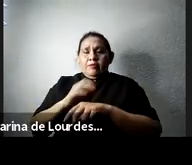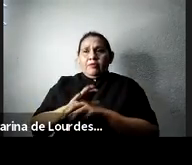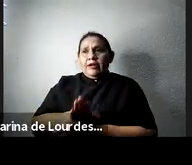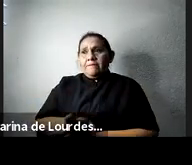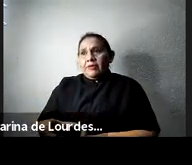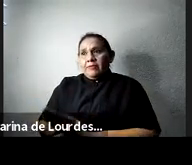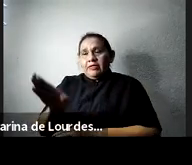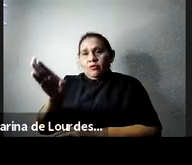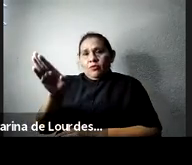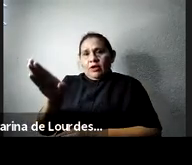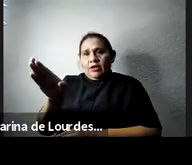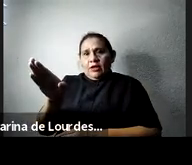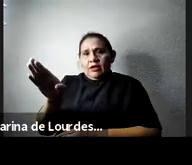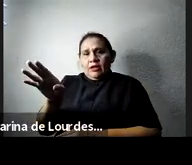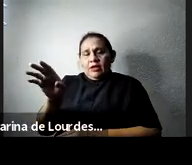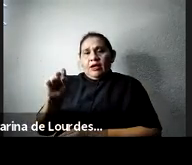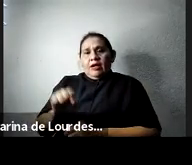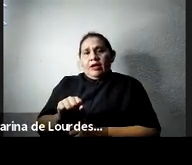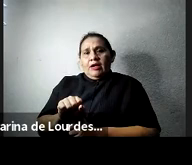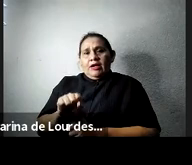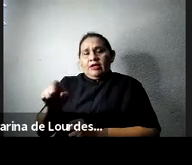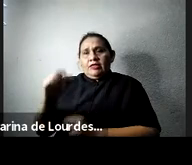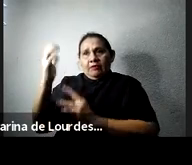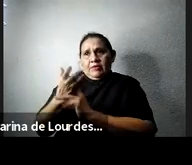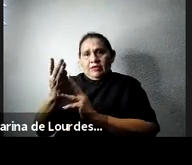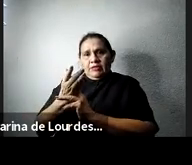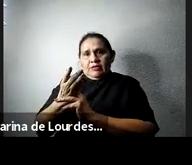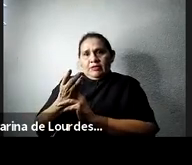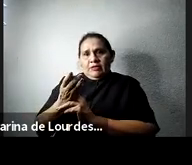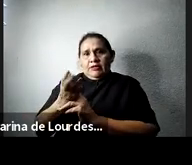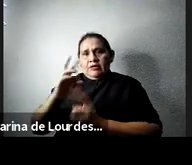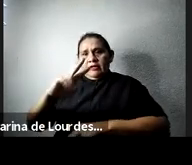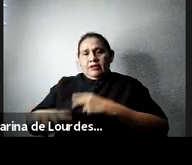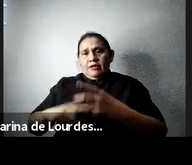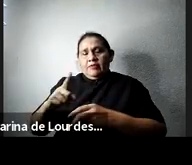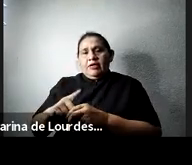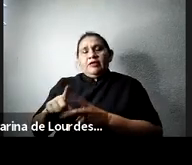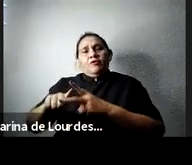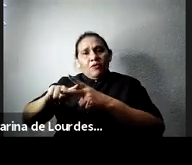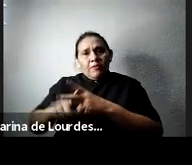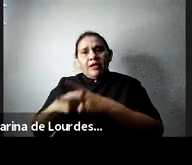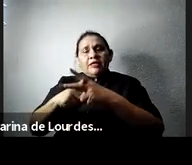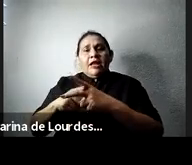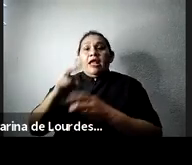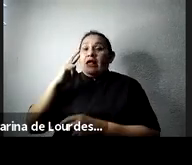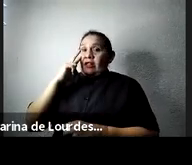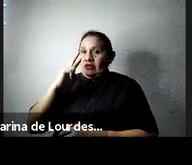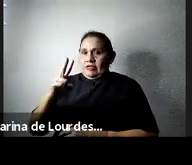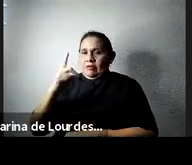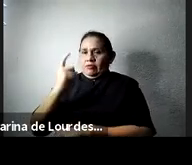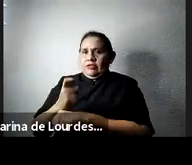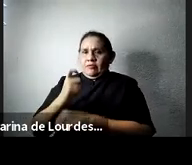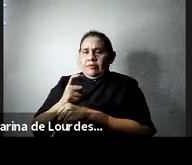perpendicular a la guarnición y de ahí va a hacer el arranque. Y si vemos en la primera